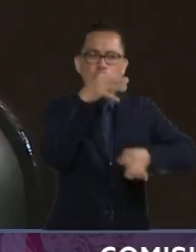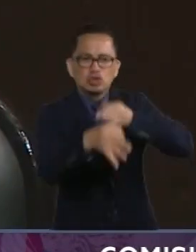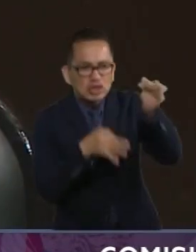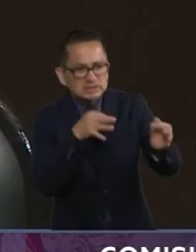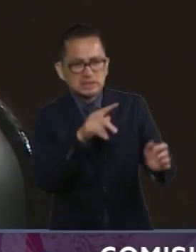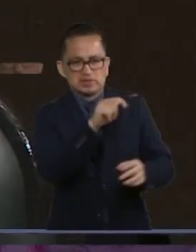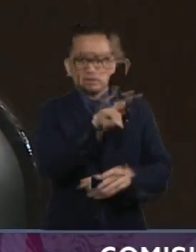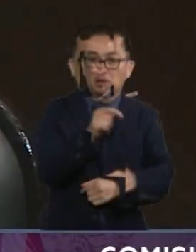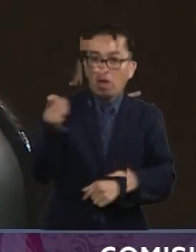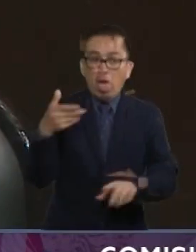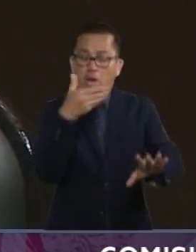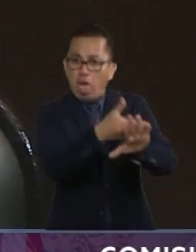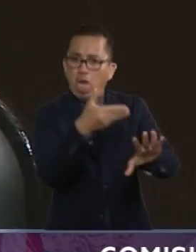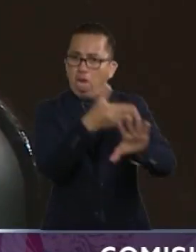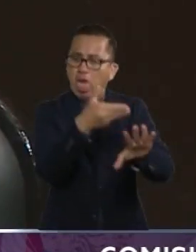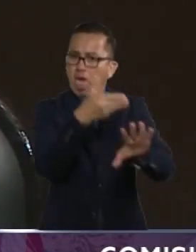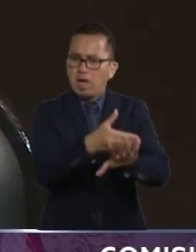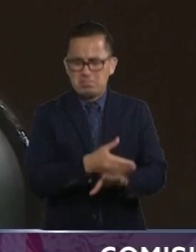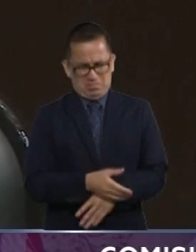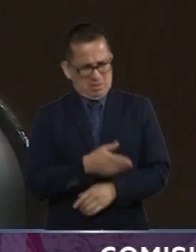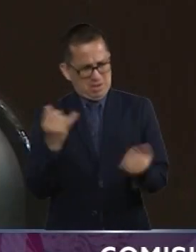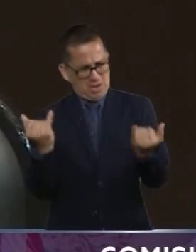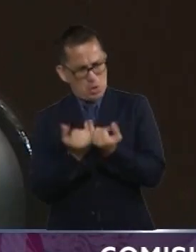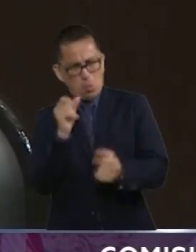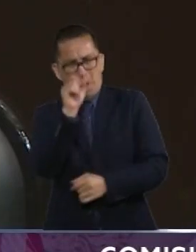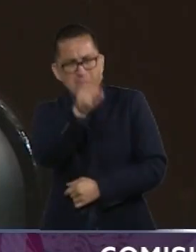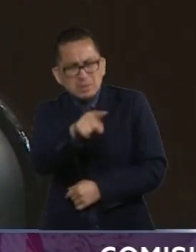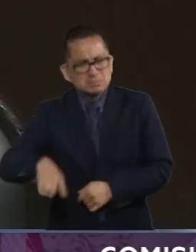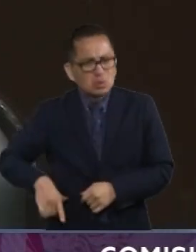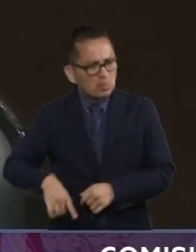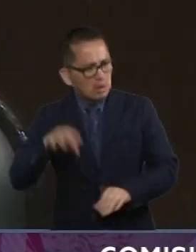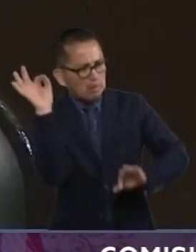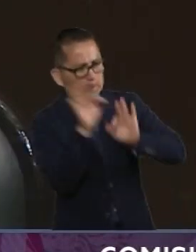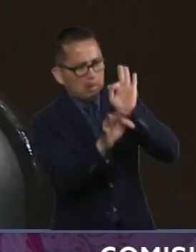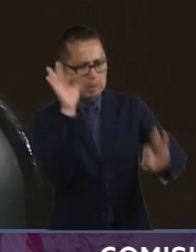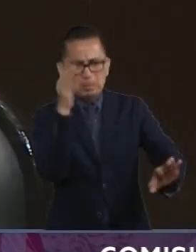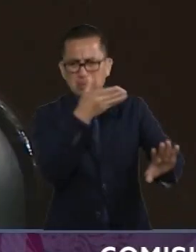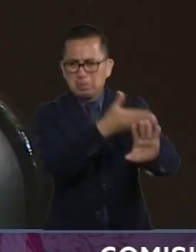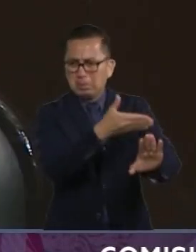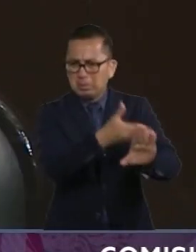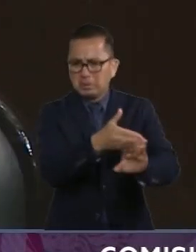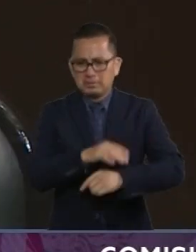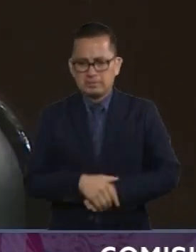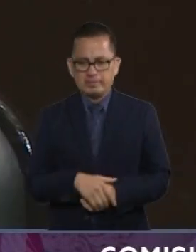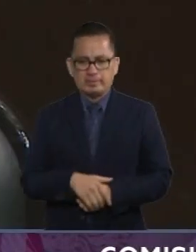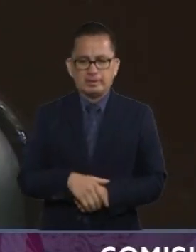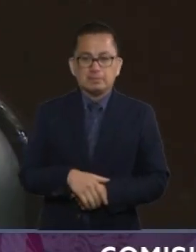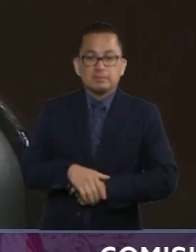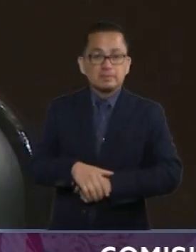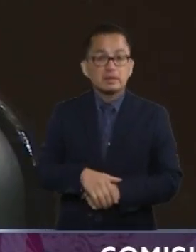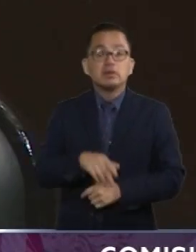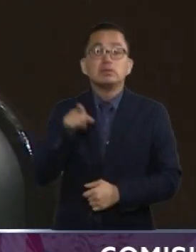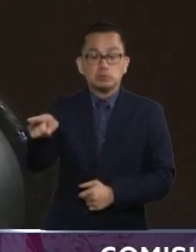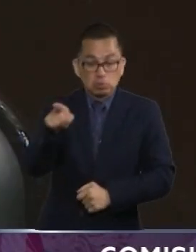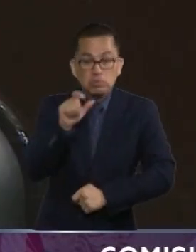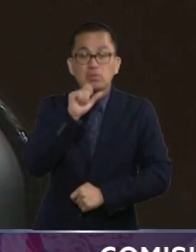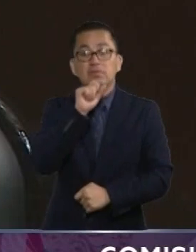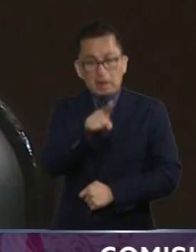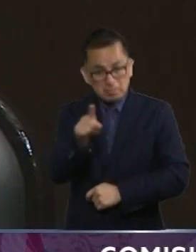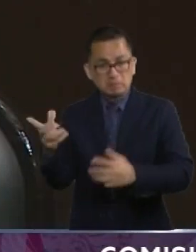sufren y que se ha recrudecido durante este gobierno. No omito recordar que usted ha acompañado